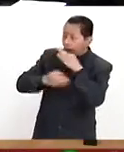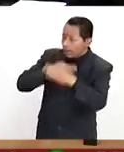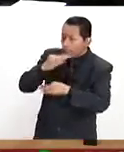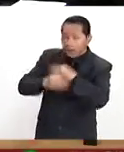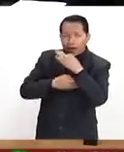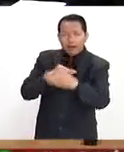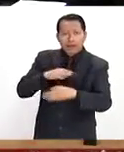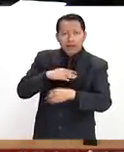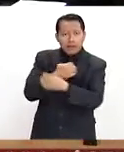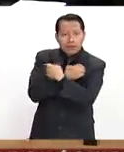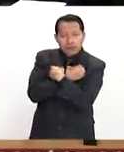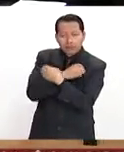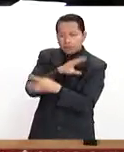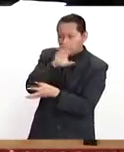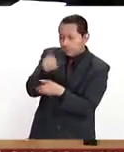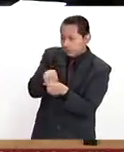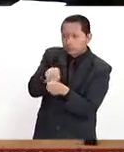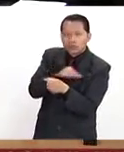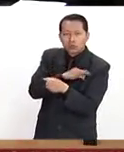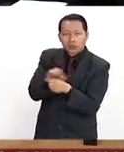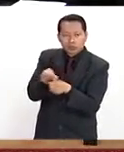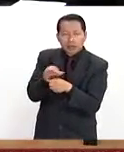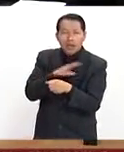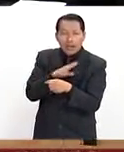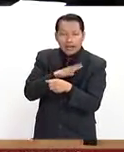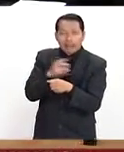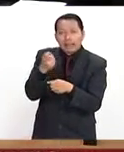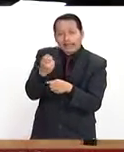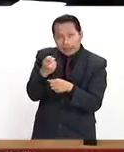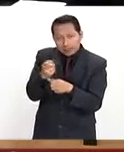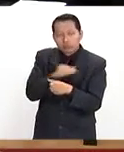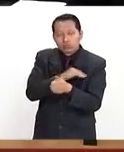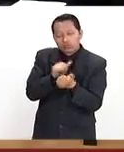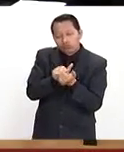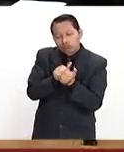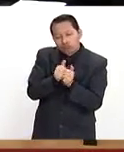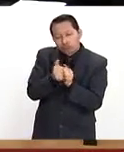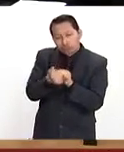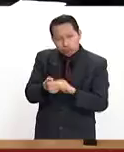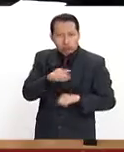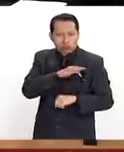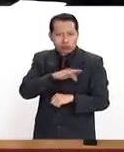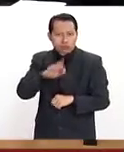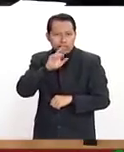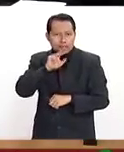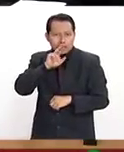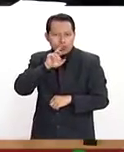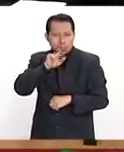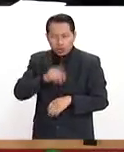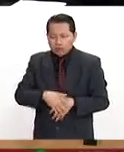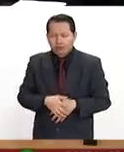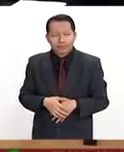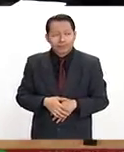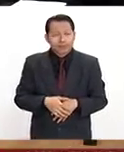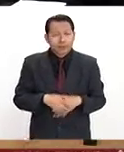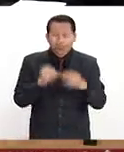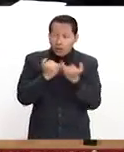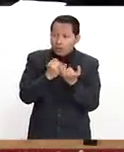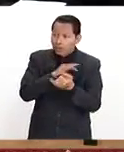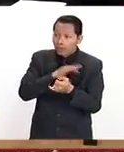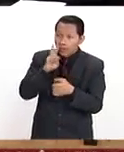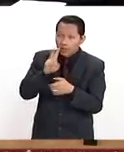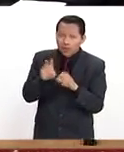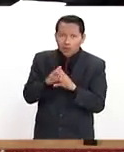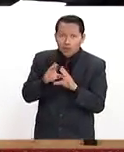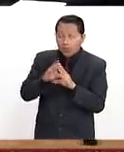de una educación complementaria, se podría revertir justamente estas gráficas que veíamos, ¿no? Exacto. Y bueno, esto se ve reflejado también, por